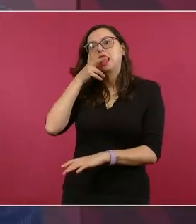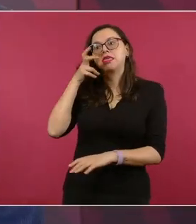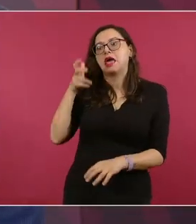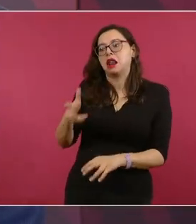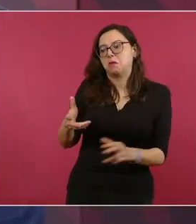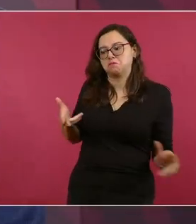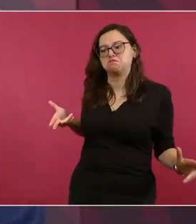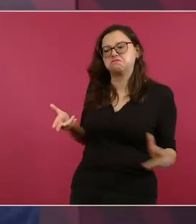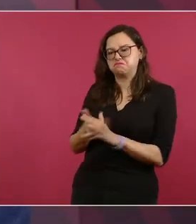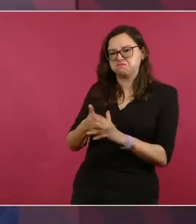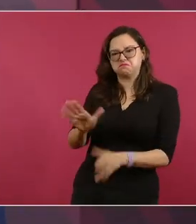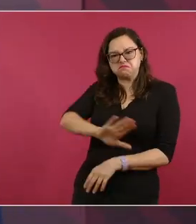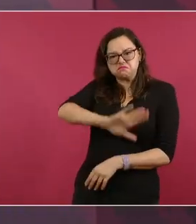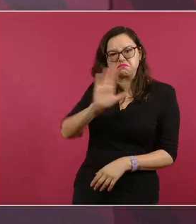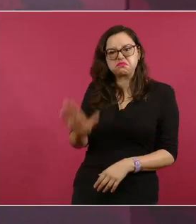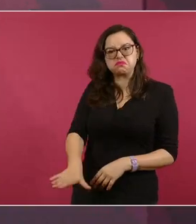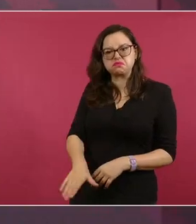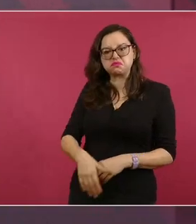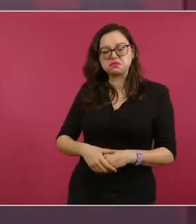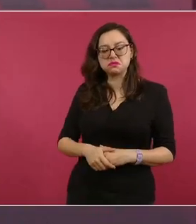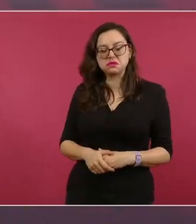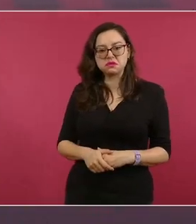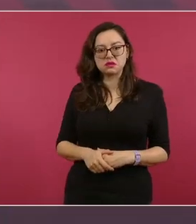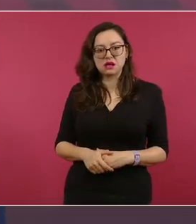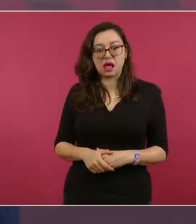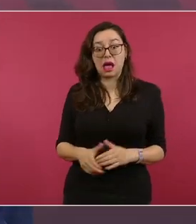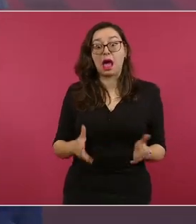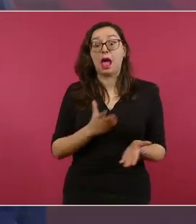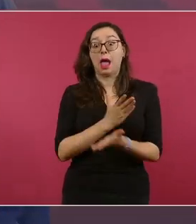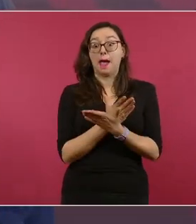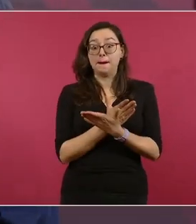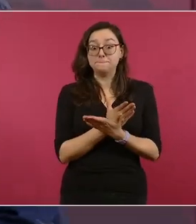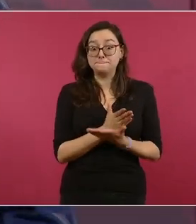y para escarmiento